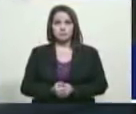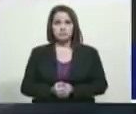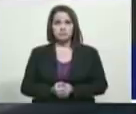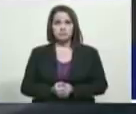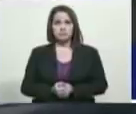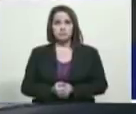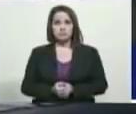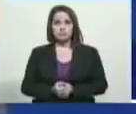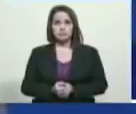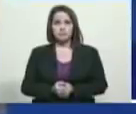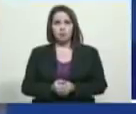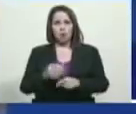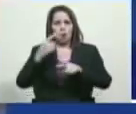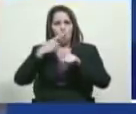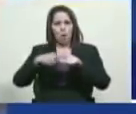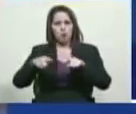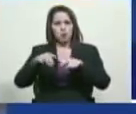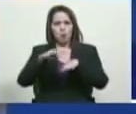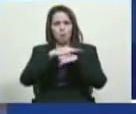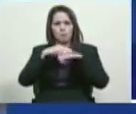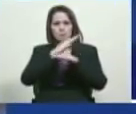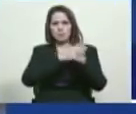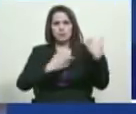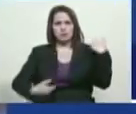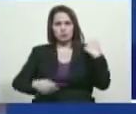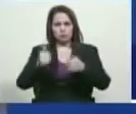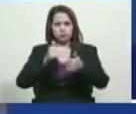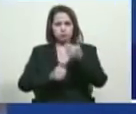compatriota viceministro, jefe de las misiones